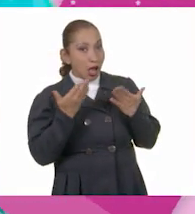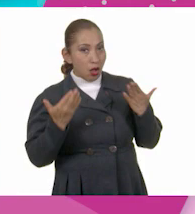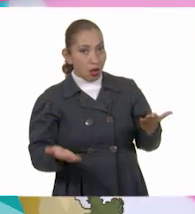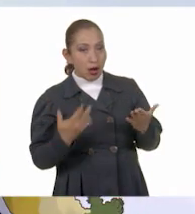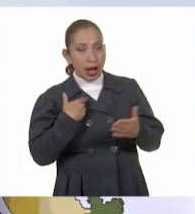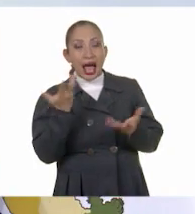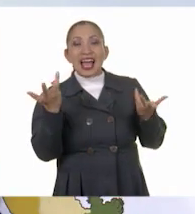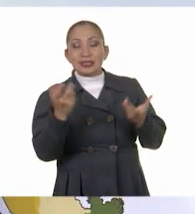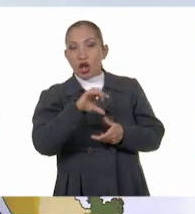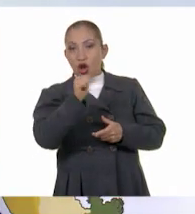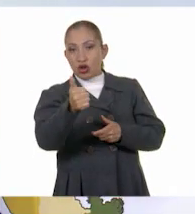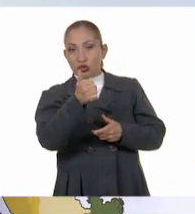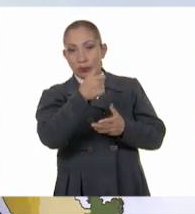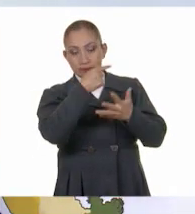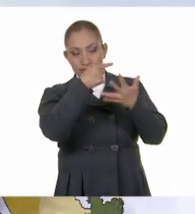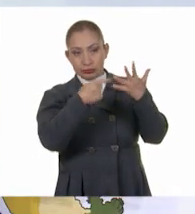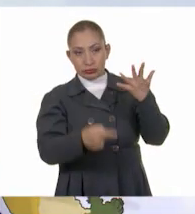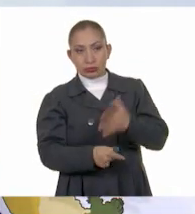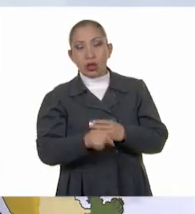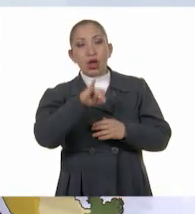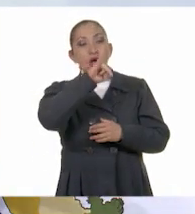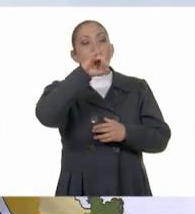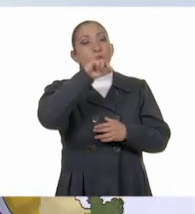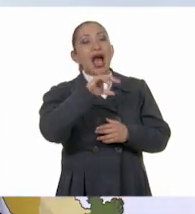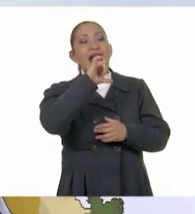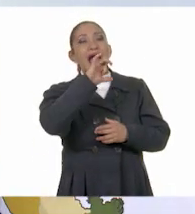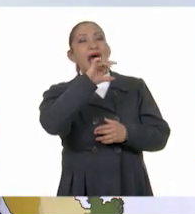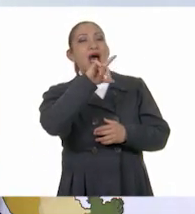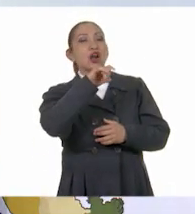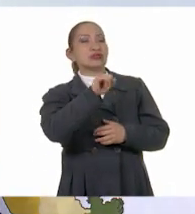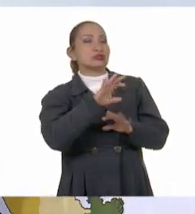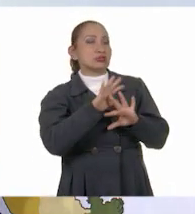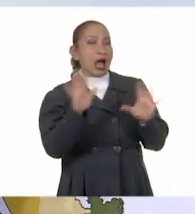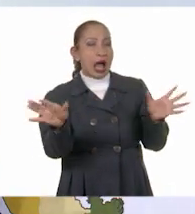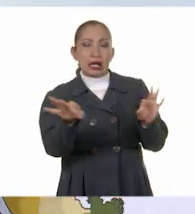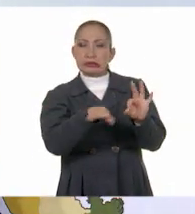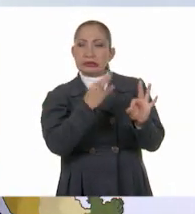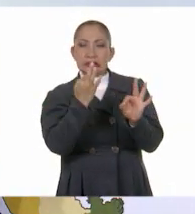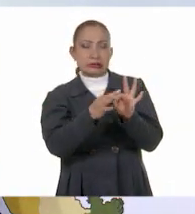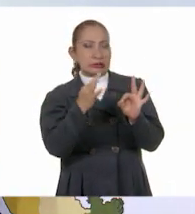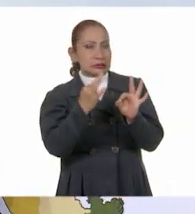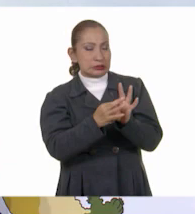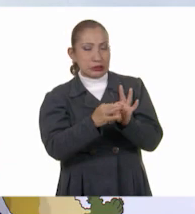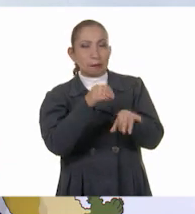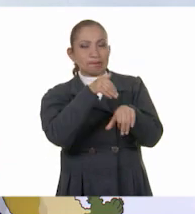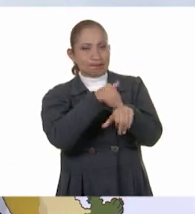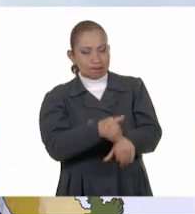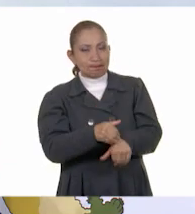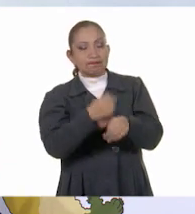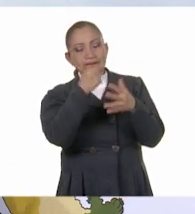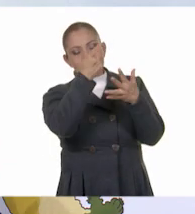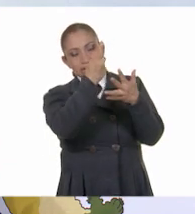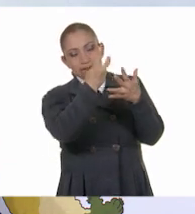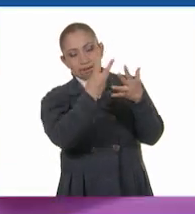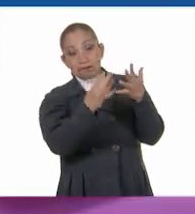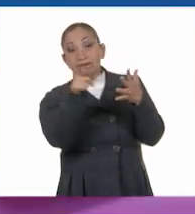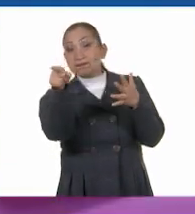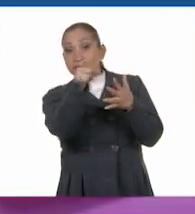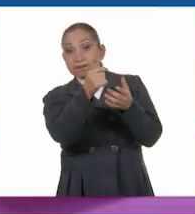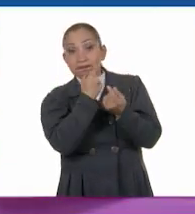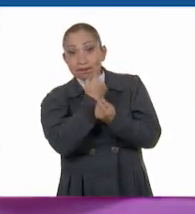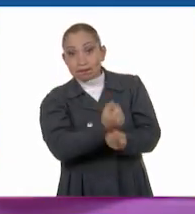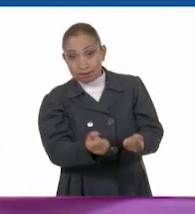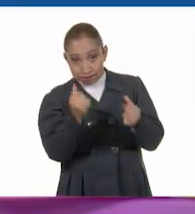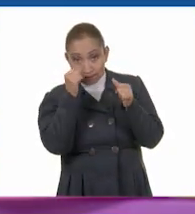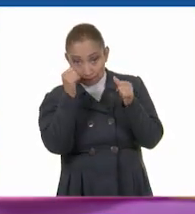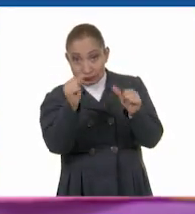a realizar estos pasos. Y Juan Carlos ya aquí está puntualmente siguiendo estas instrucciones. Y ustedes, niñas y niños en casa,